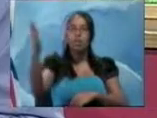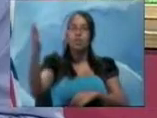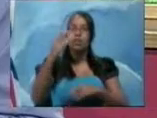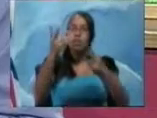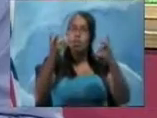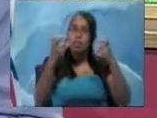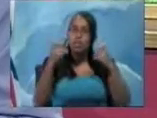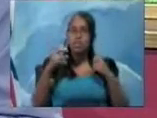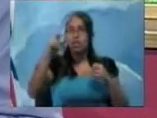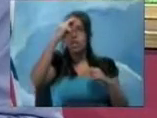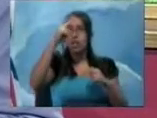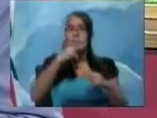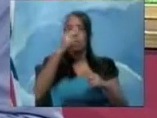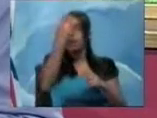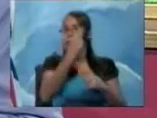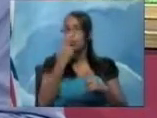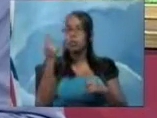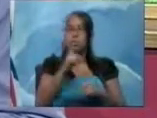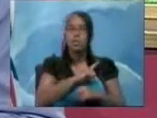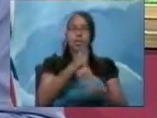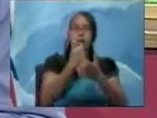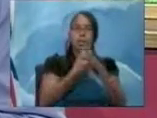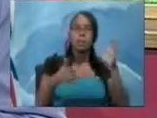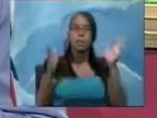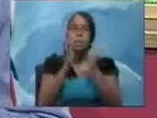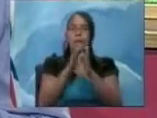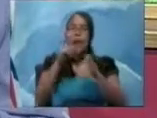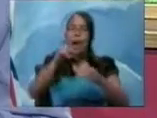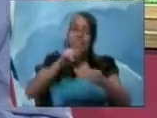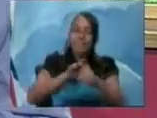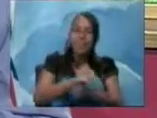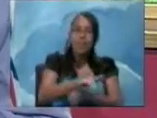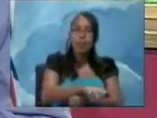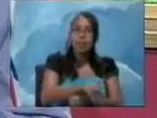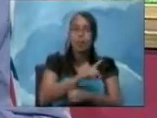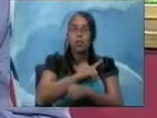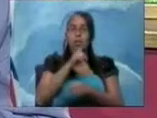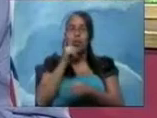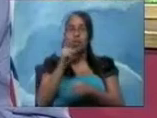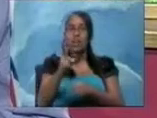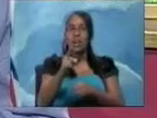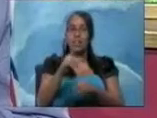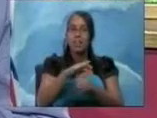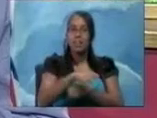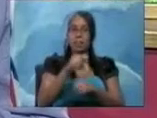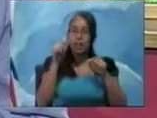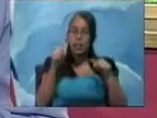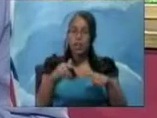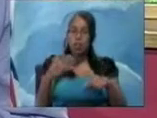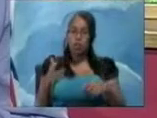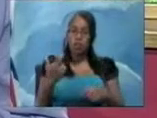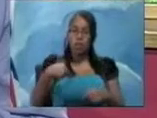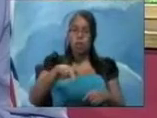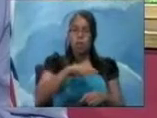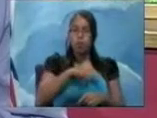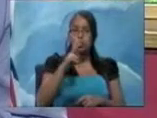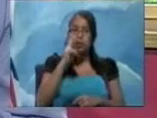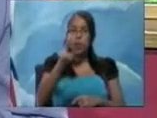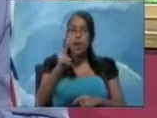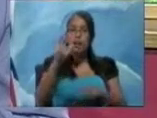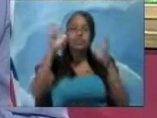padre La promesa del Espíritu Santo ha derramado ha derramado esto que vosotros veis y